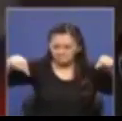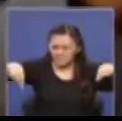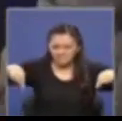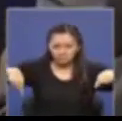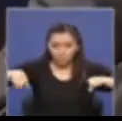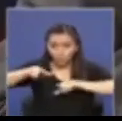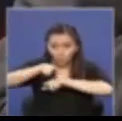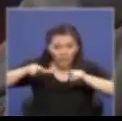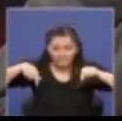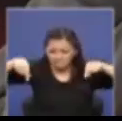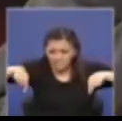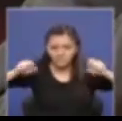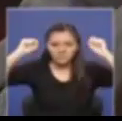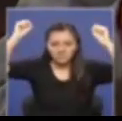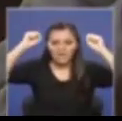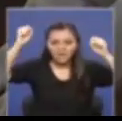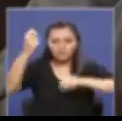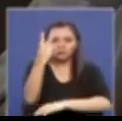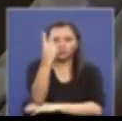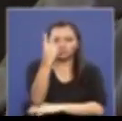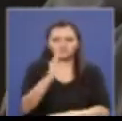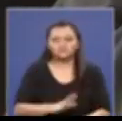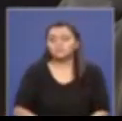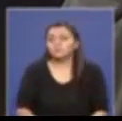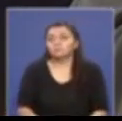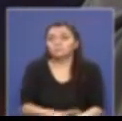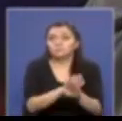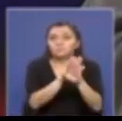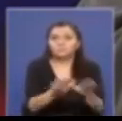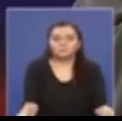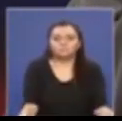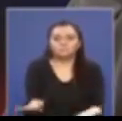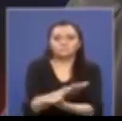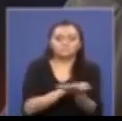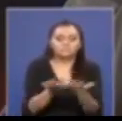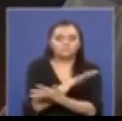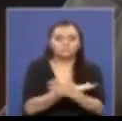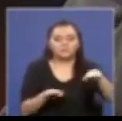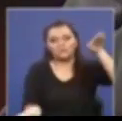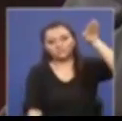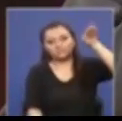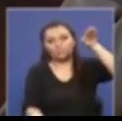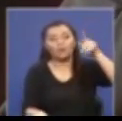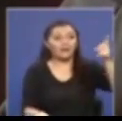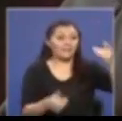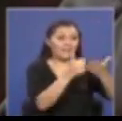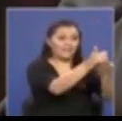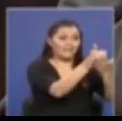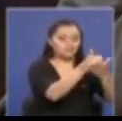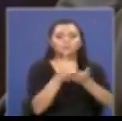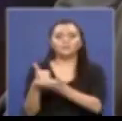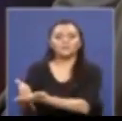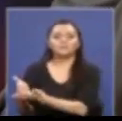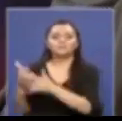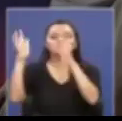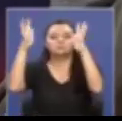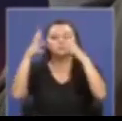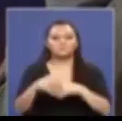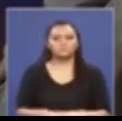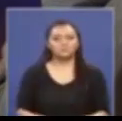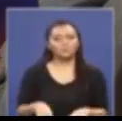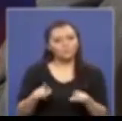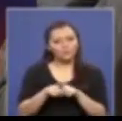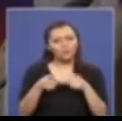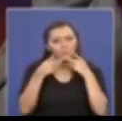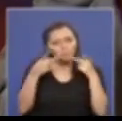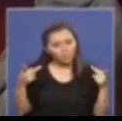tantas prebendas y abusos y los otros sin nada. Entonces esto también daba lugar a una serie de inequidades. compañeros, en el sector público las